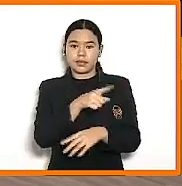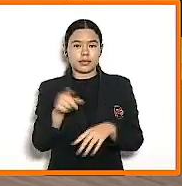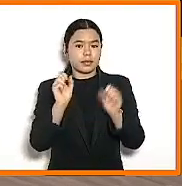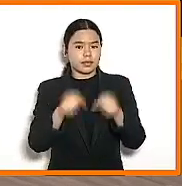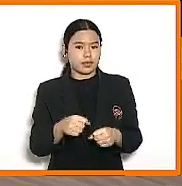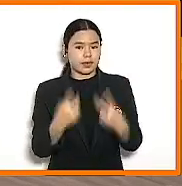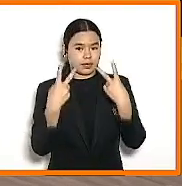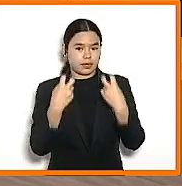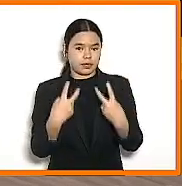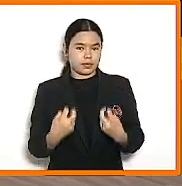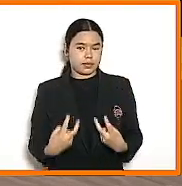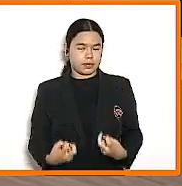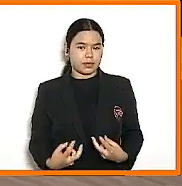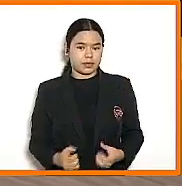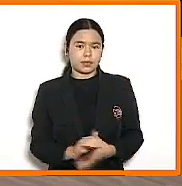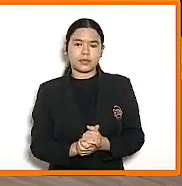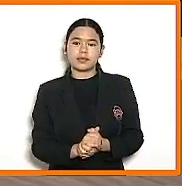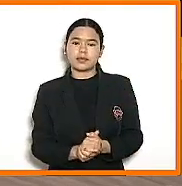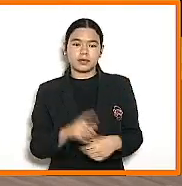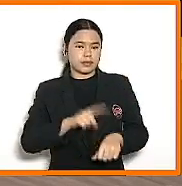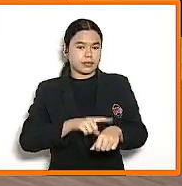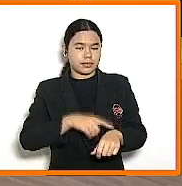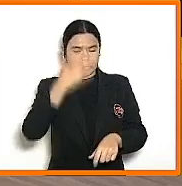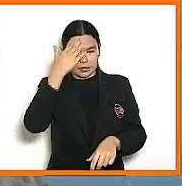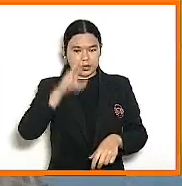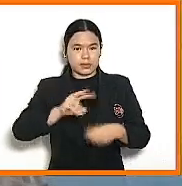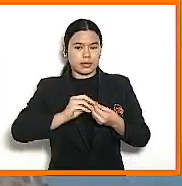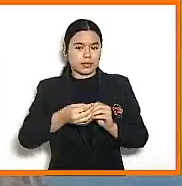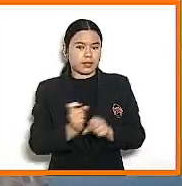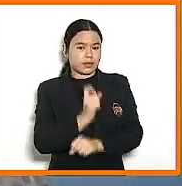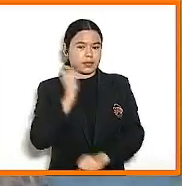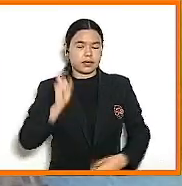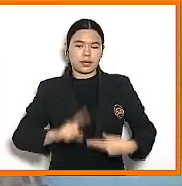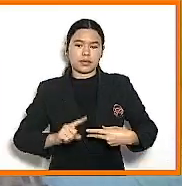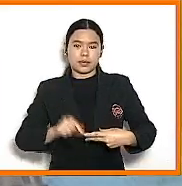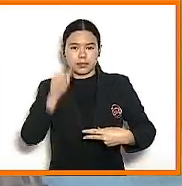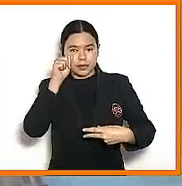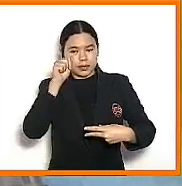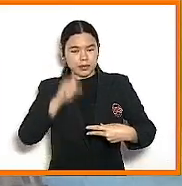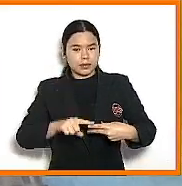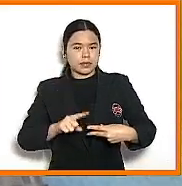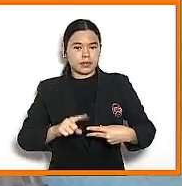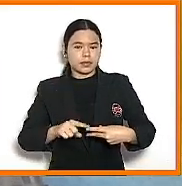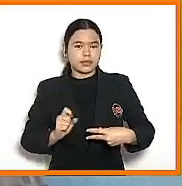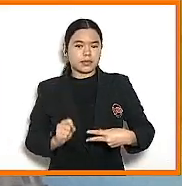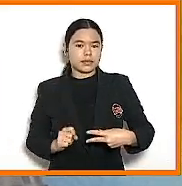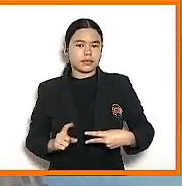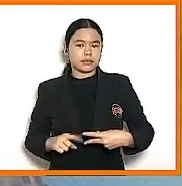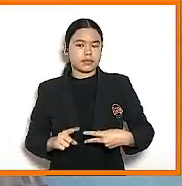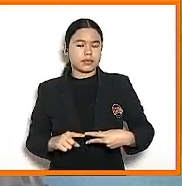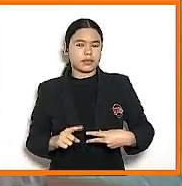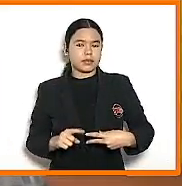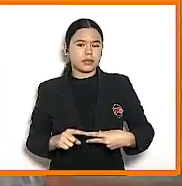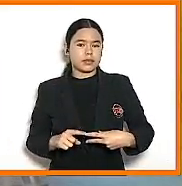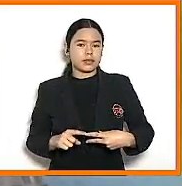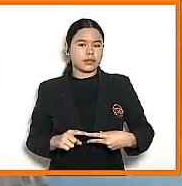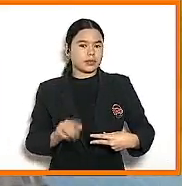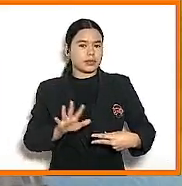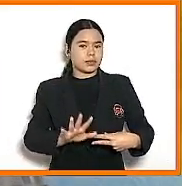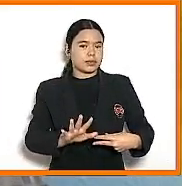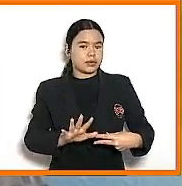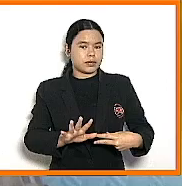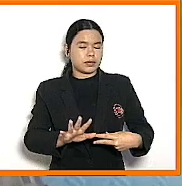te realices el autoexamen. Se viene su primer número ganador, su primer dígito. Atentos, porque este es